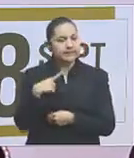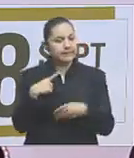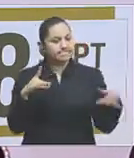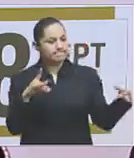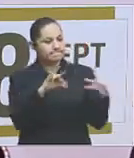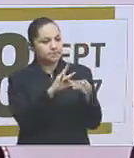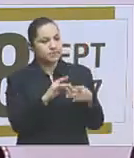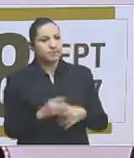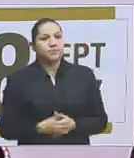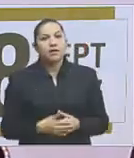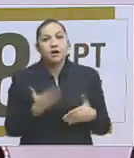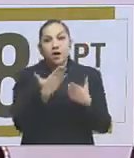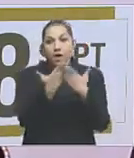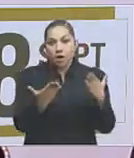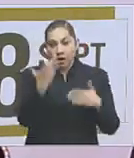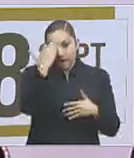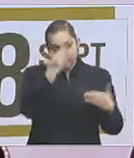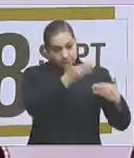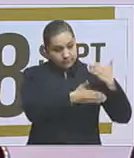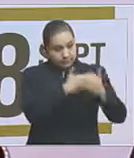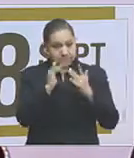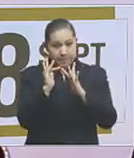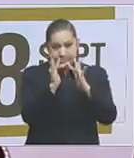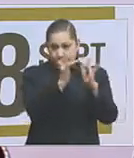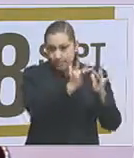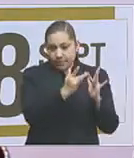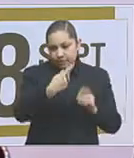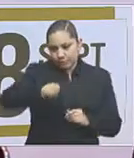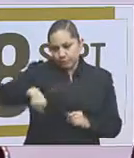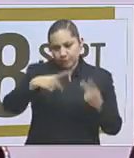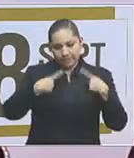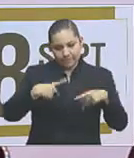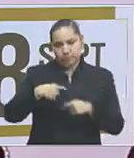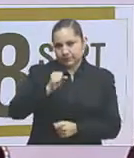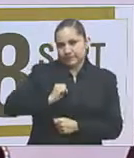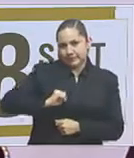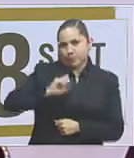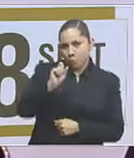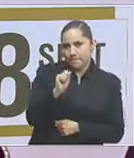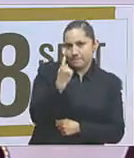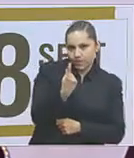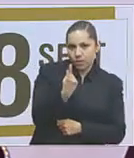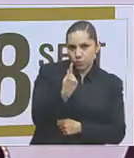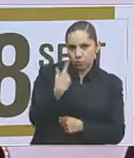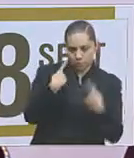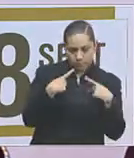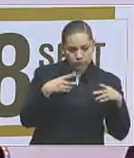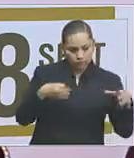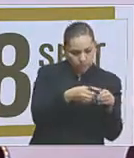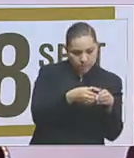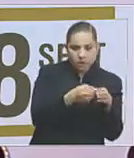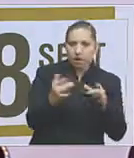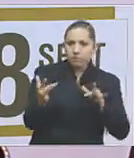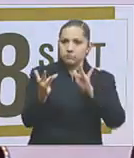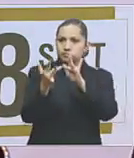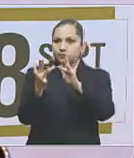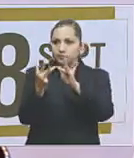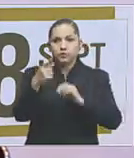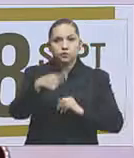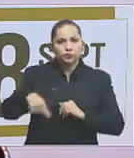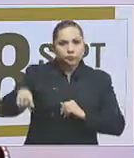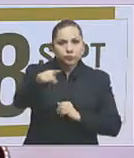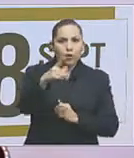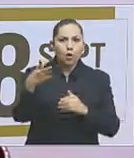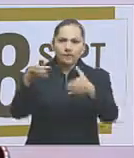esta era de aceleración somos ciudadanos del siglo 21 interactuando con instituciones y medios de comunicación en